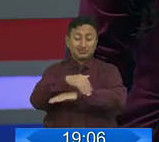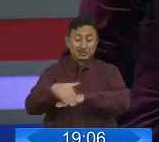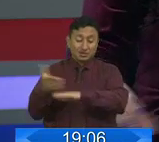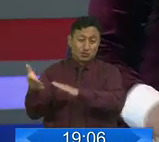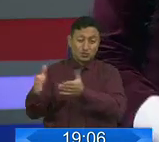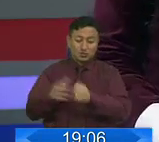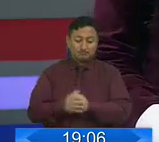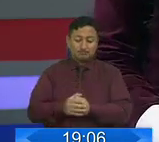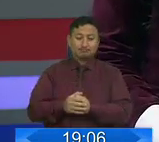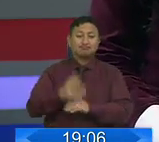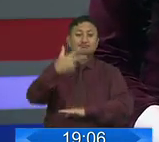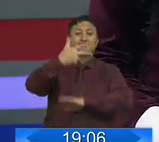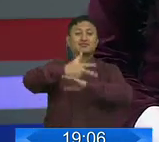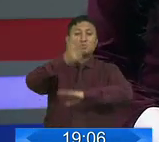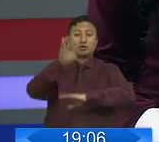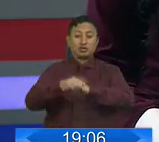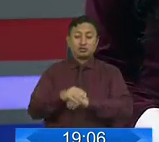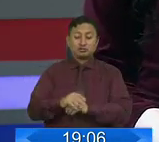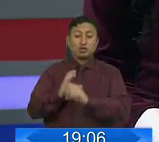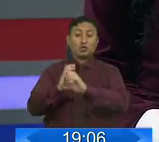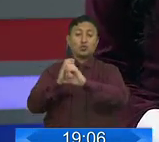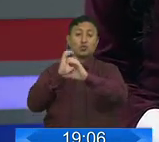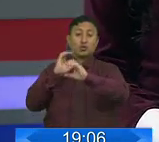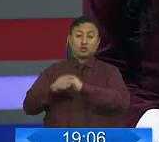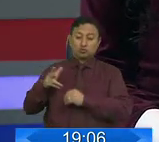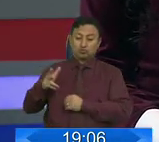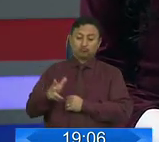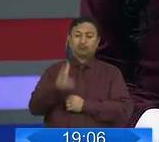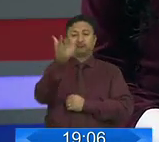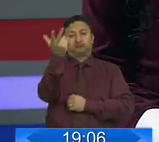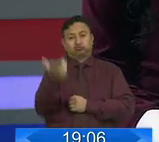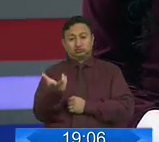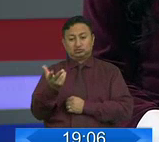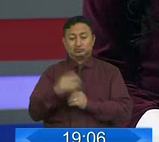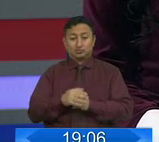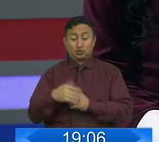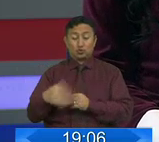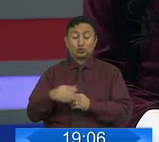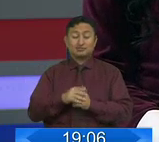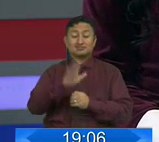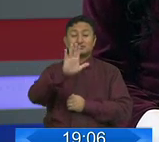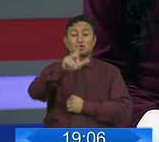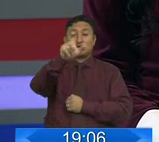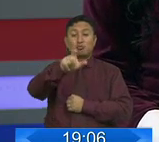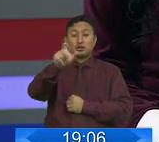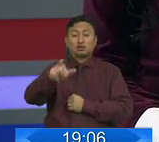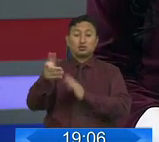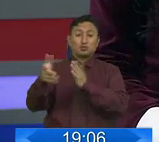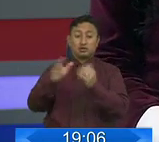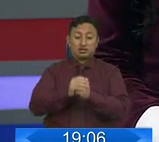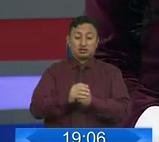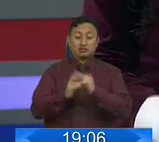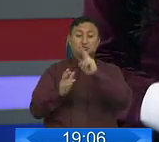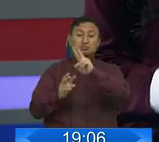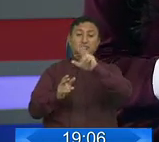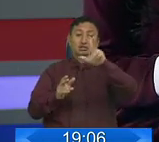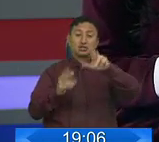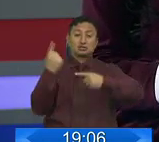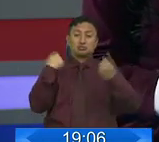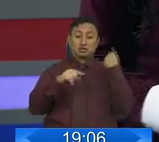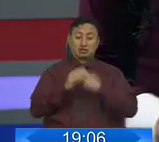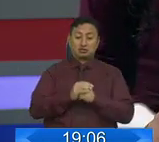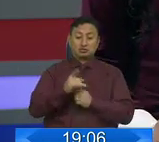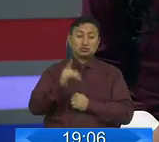En Chimborazo, un volcamiento de un bus dejó como saldo trágico 5 personas fallecidas y 23 heridas. Una